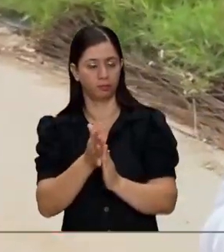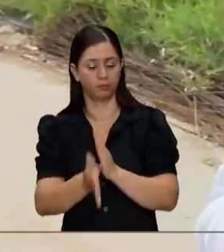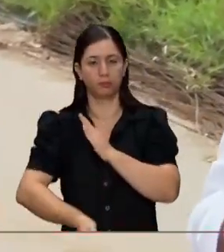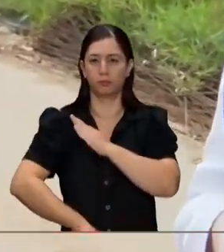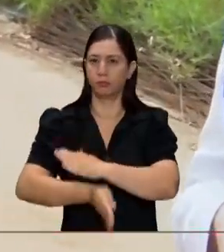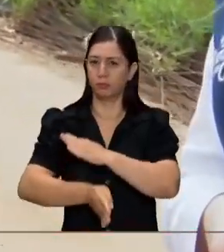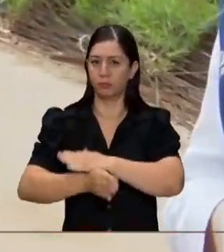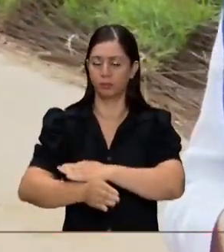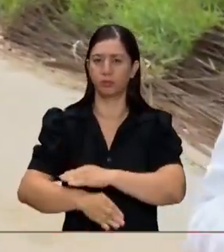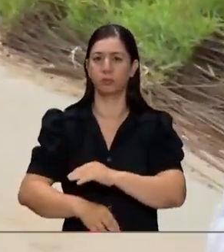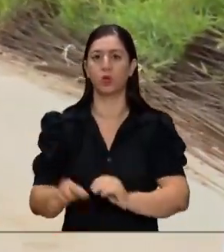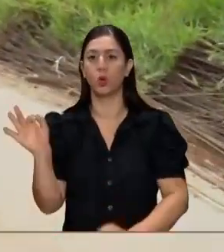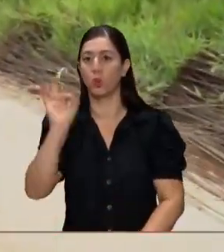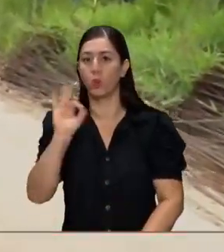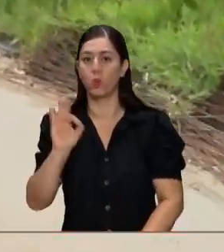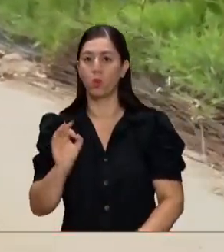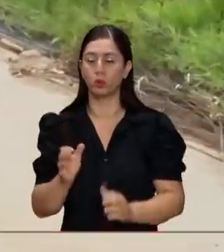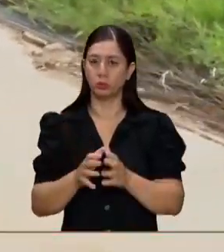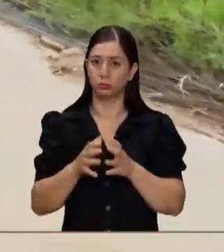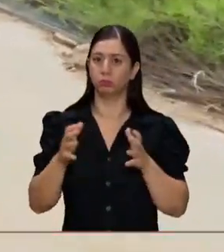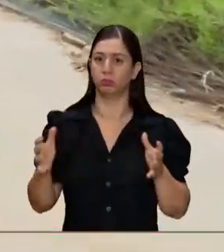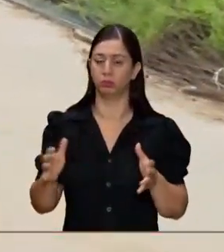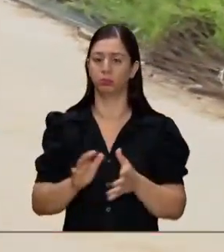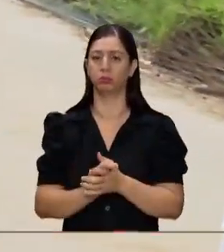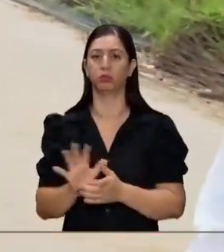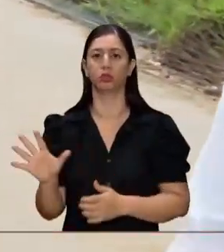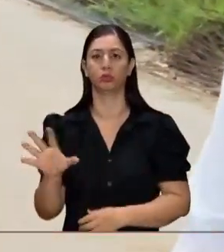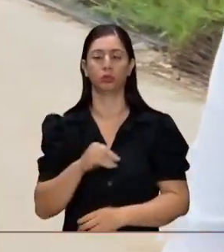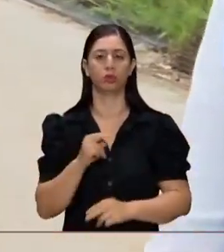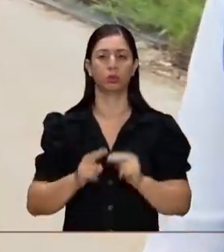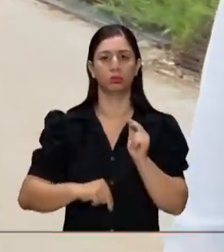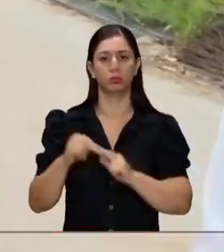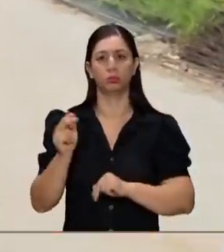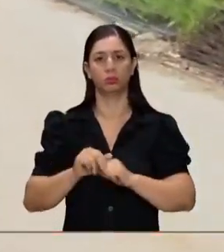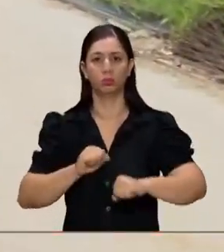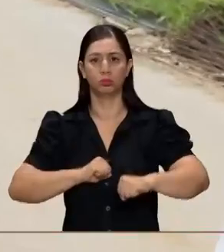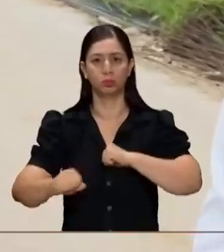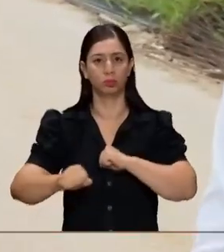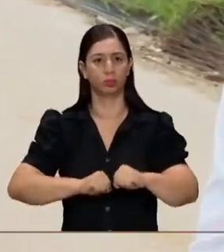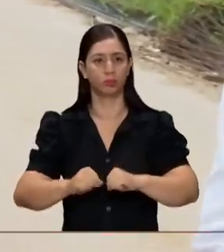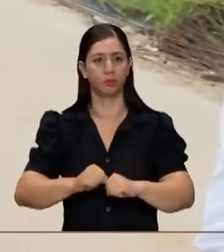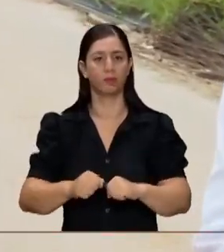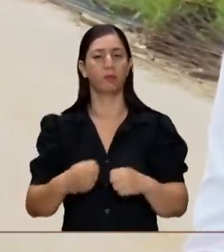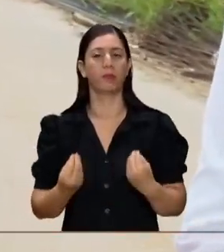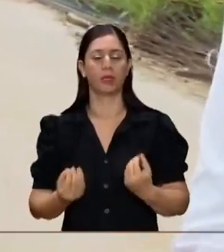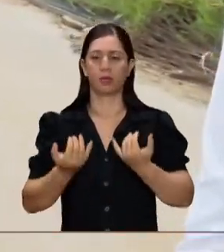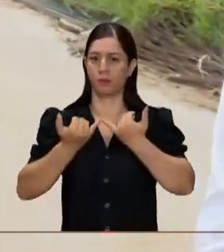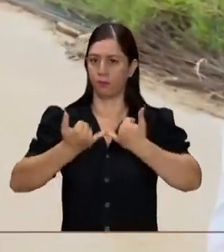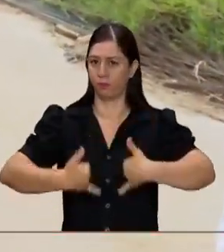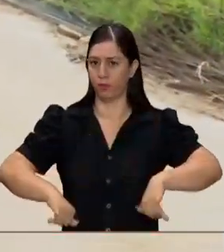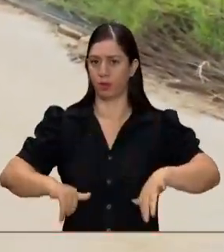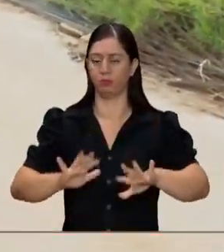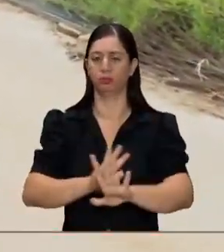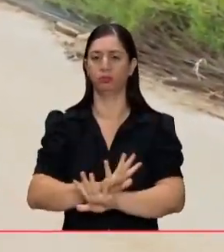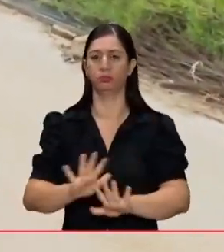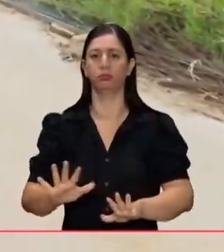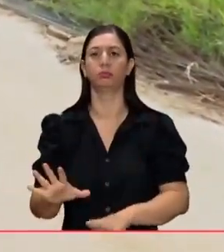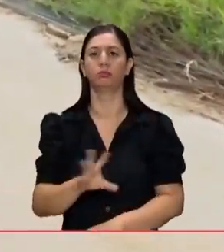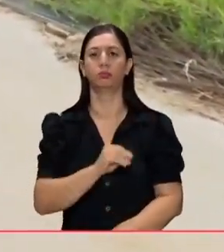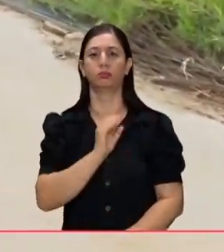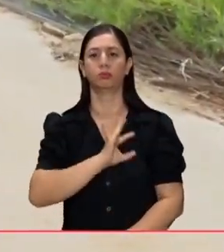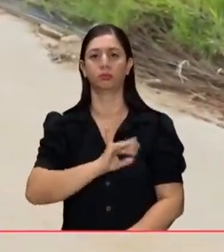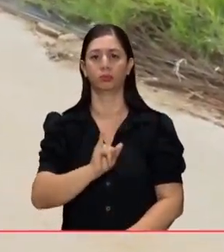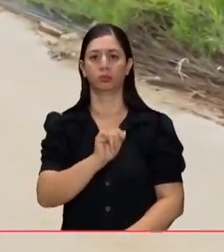en un gran porcentaje pues todas las obras necesarias para ya por fin darle a la ciudadanía